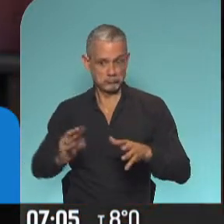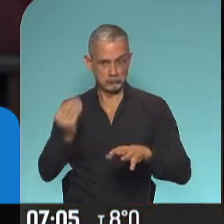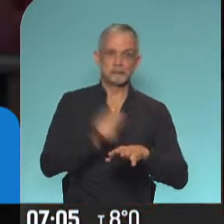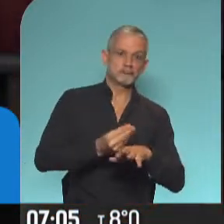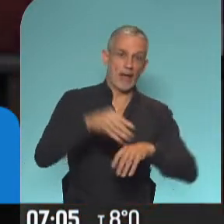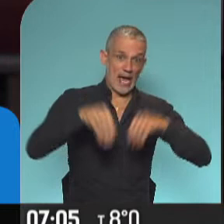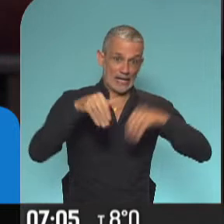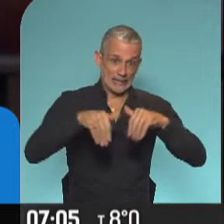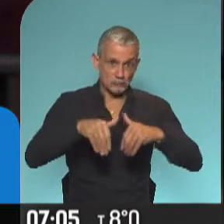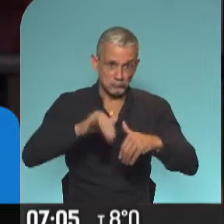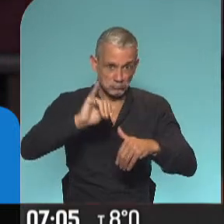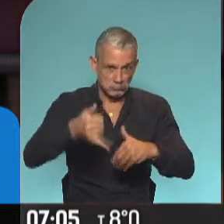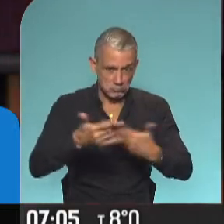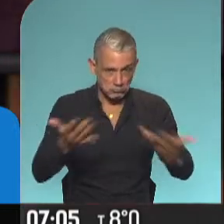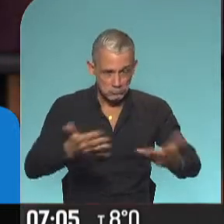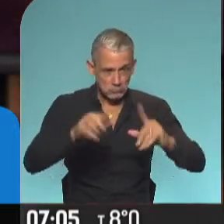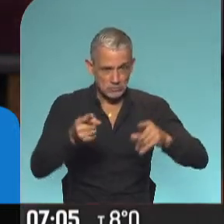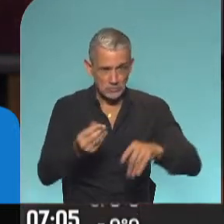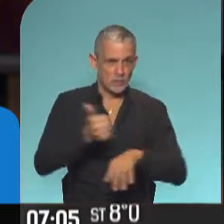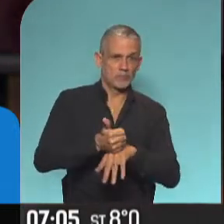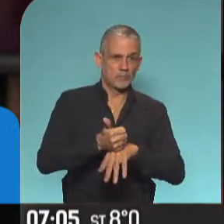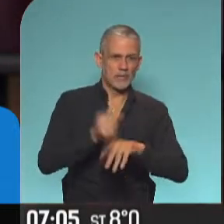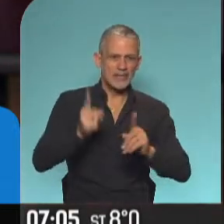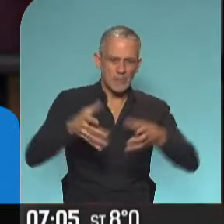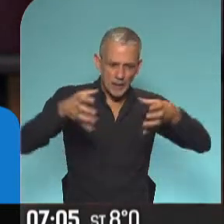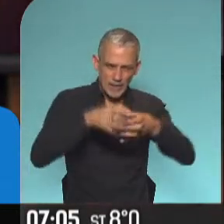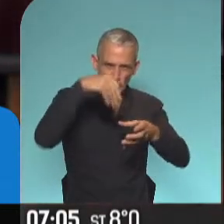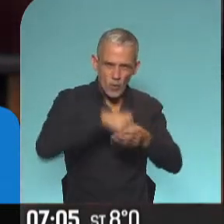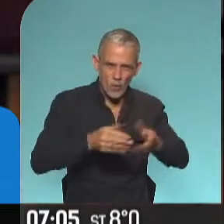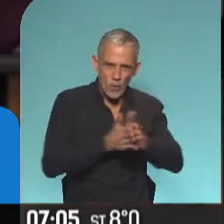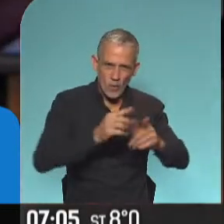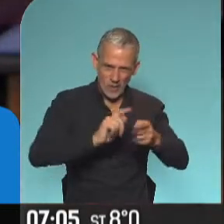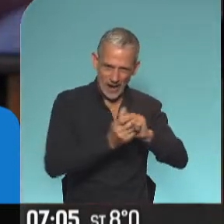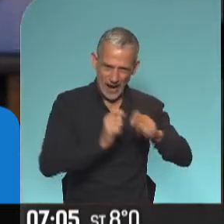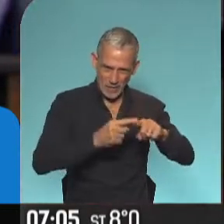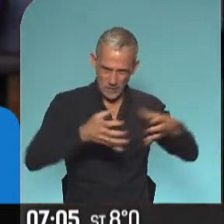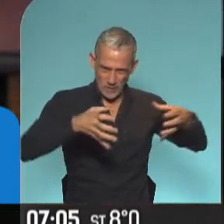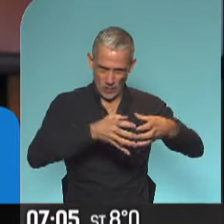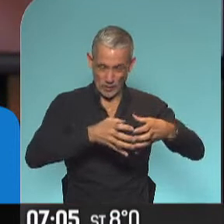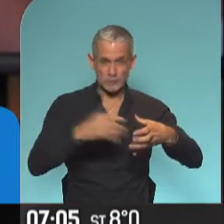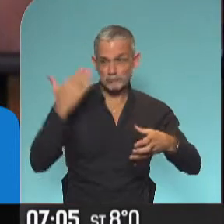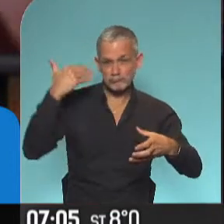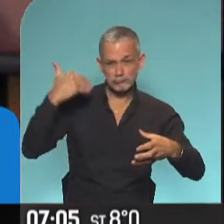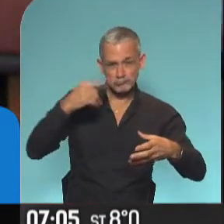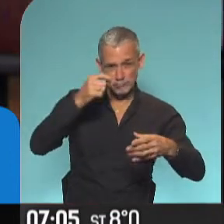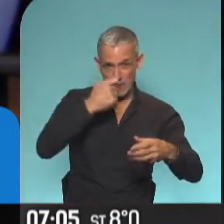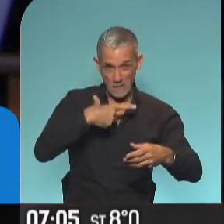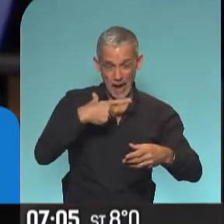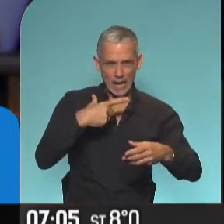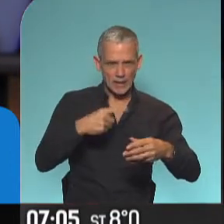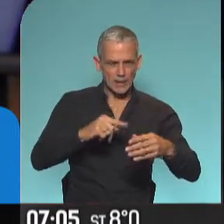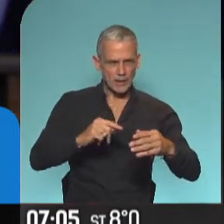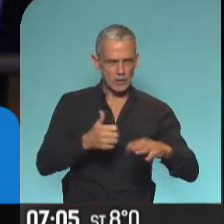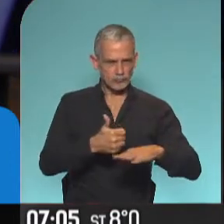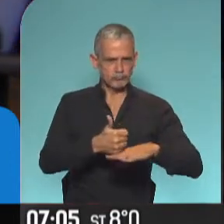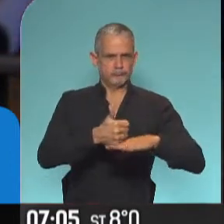próximas elecciones, ¿por qué no? Y jugar también en el frente interno. Claramente Mauricio Macri desde hace un tiempo ya se viene posicionando